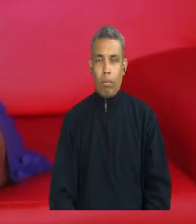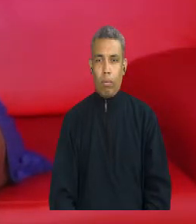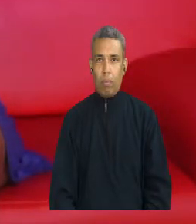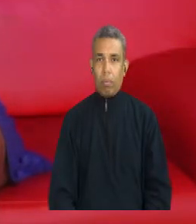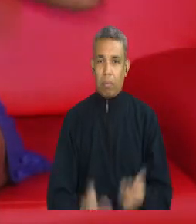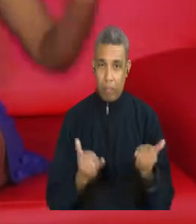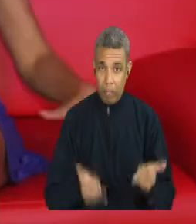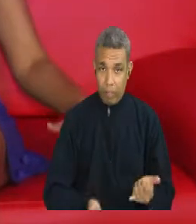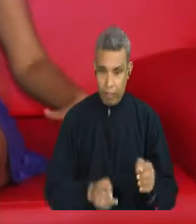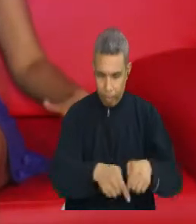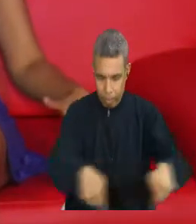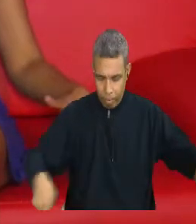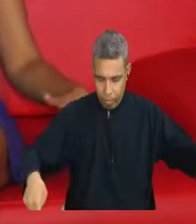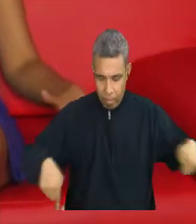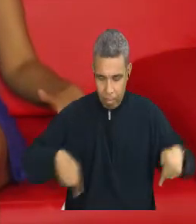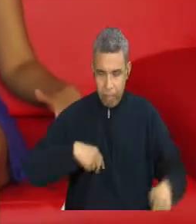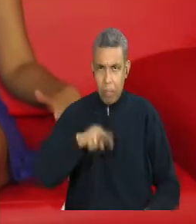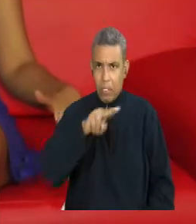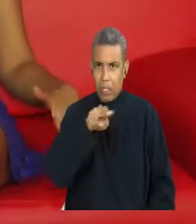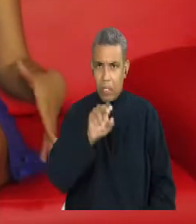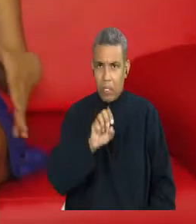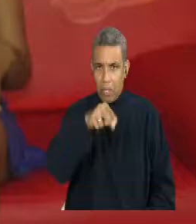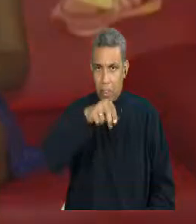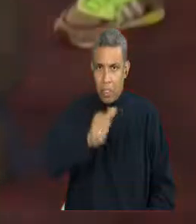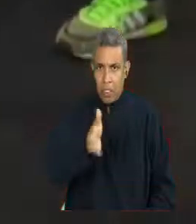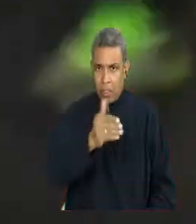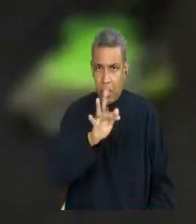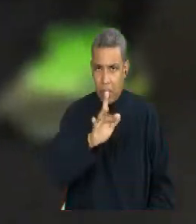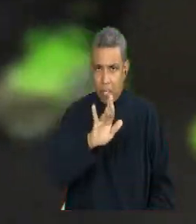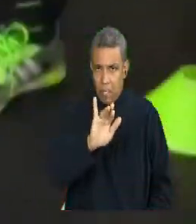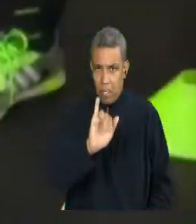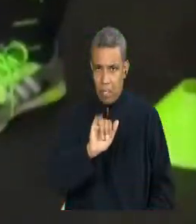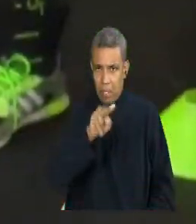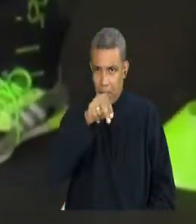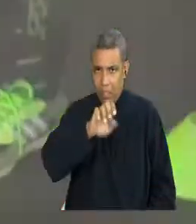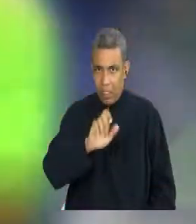a la señorita, vea, me la hicieron sudar la gota fría.